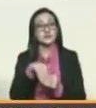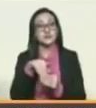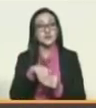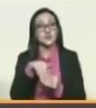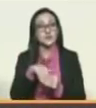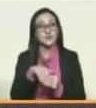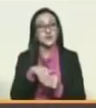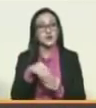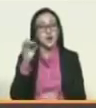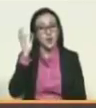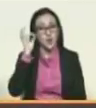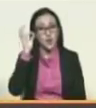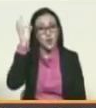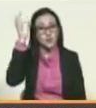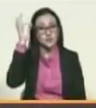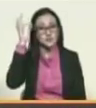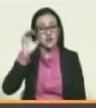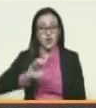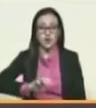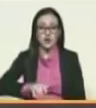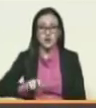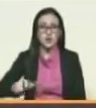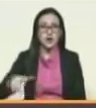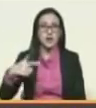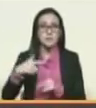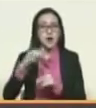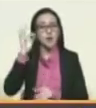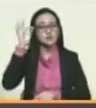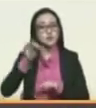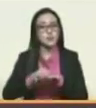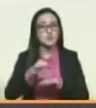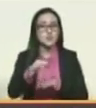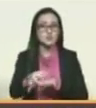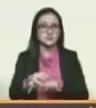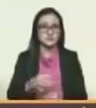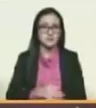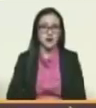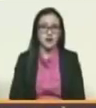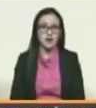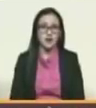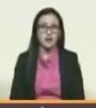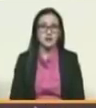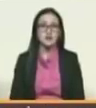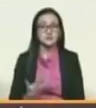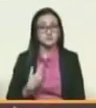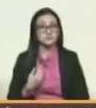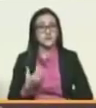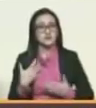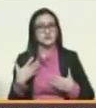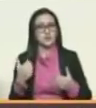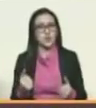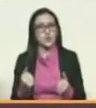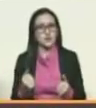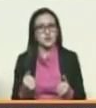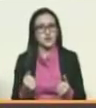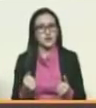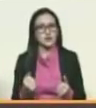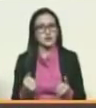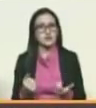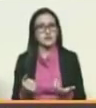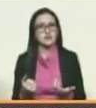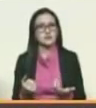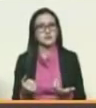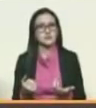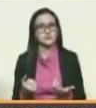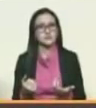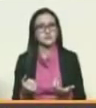los consejos legislativos regionales y de los consejos municipales, y le hemos dado la seguridad que vamos a estar muy